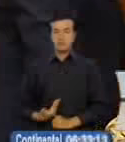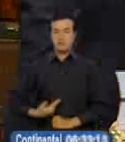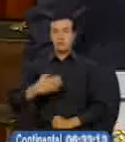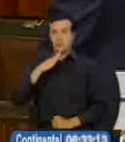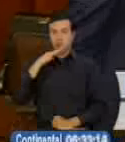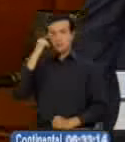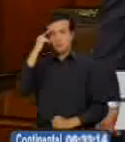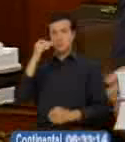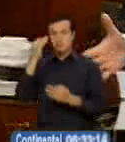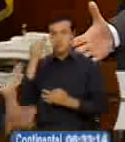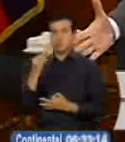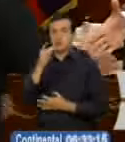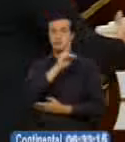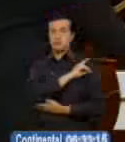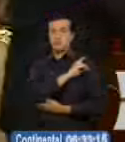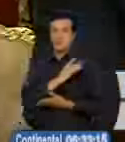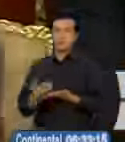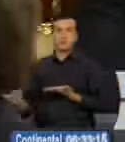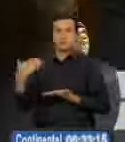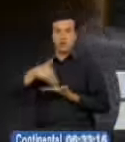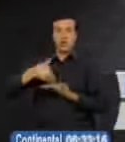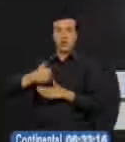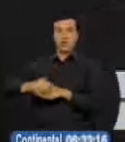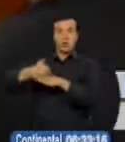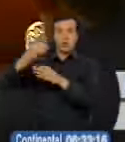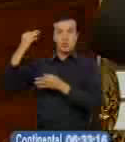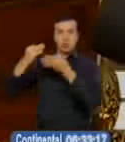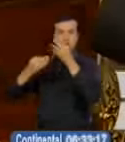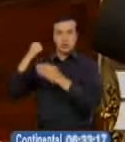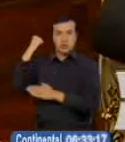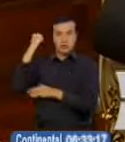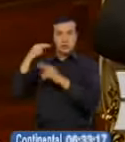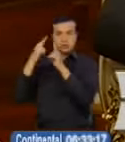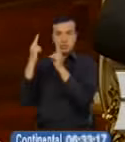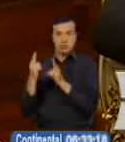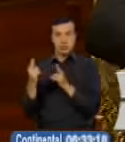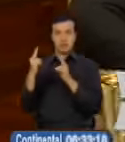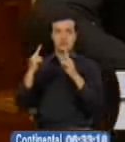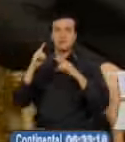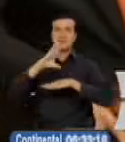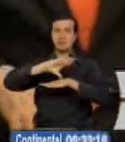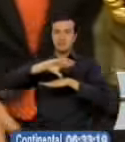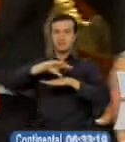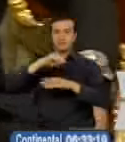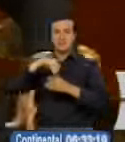Correa recibió a una delegación de la Corte Interamericana de los Derechos Humanos en Carondelet.